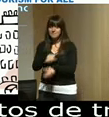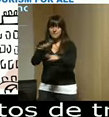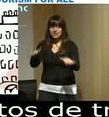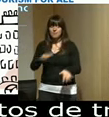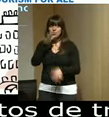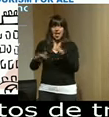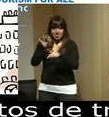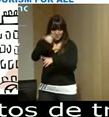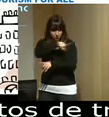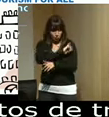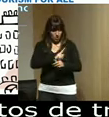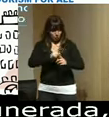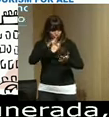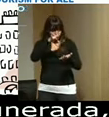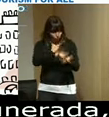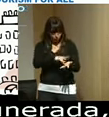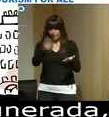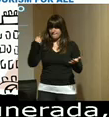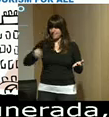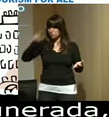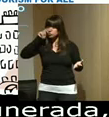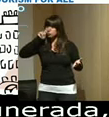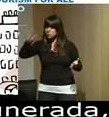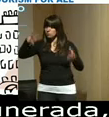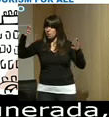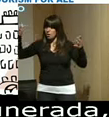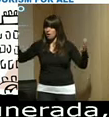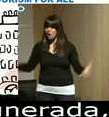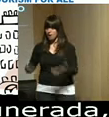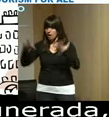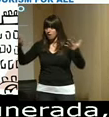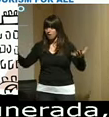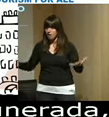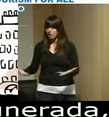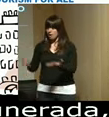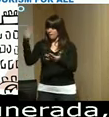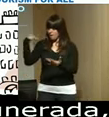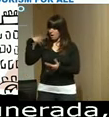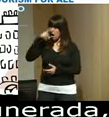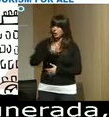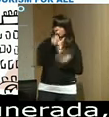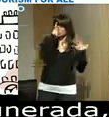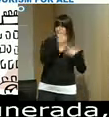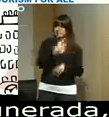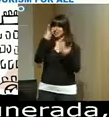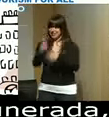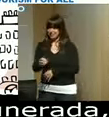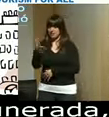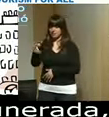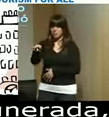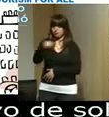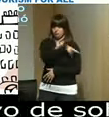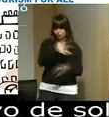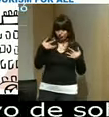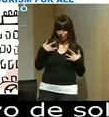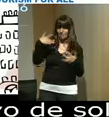la generación que vivieron en su pleno apogeo el boom turístico de nuestro país en los años 60 y 70.